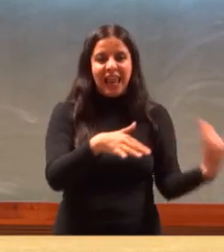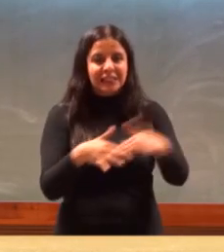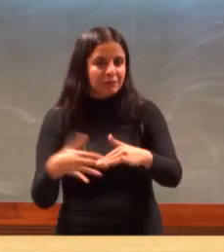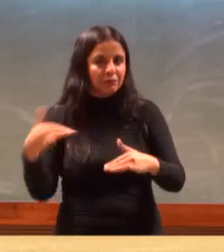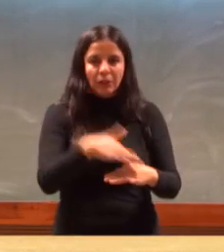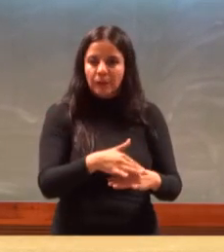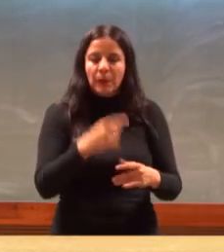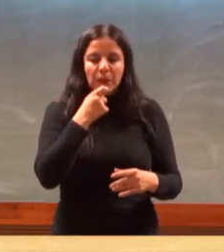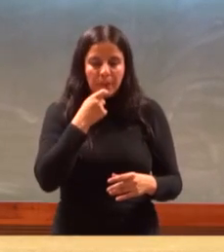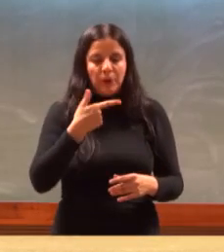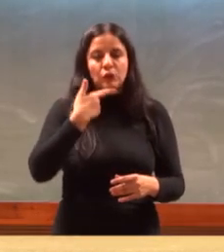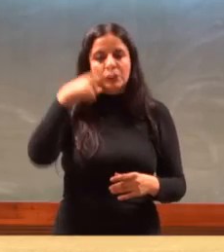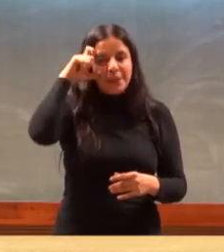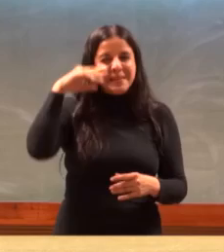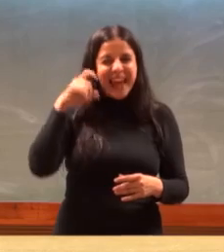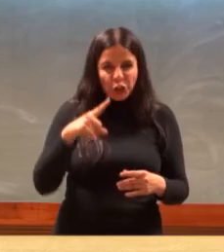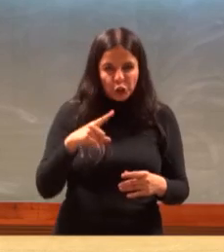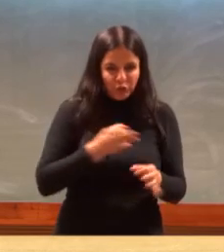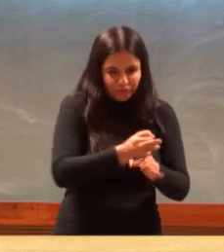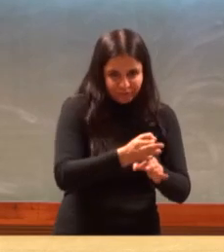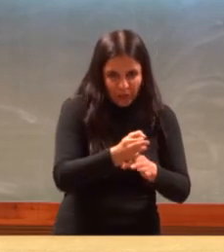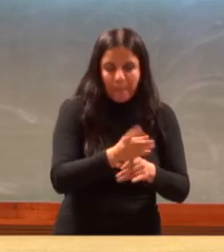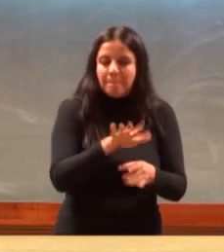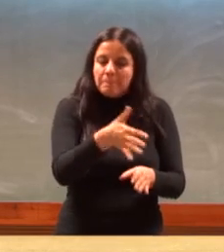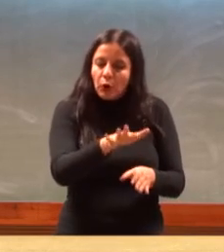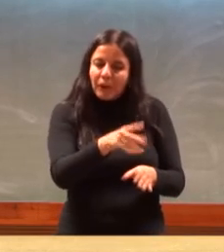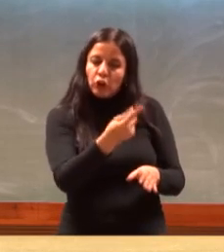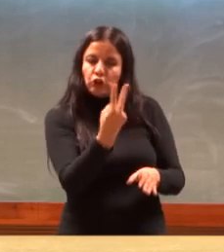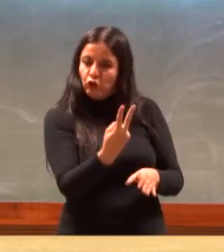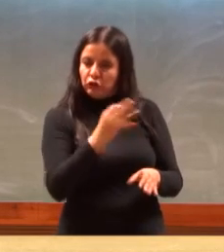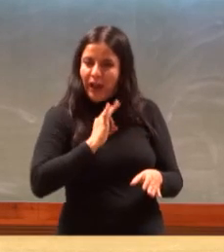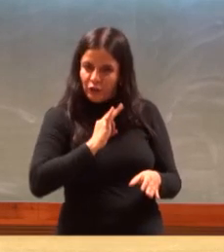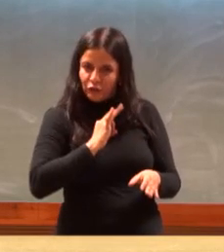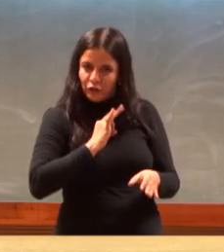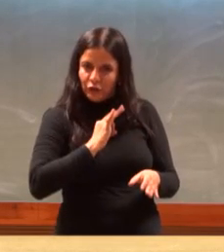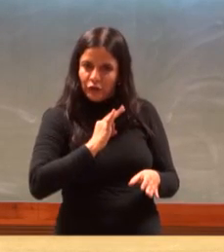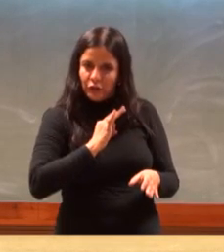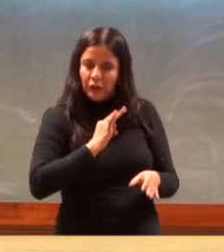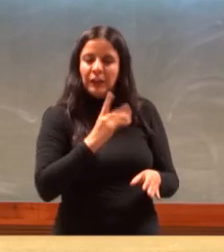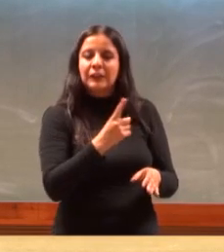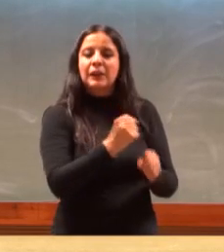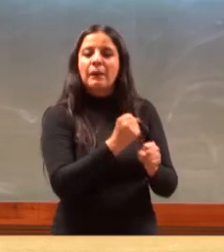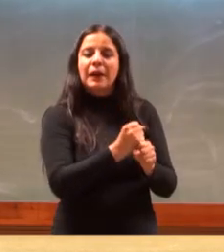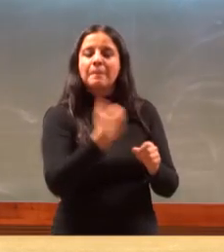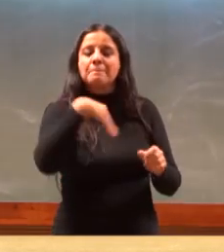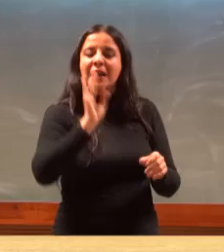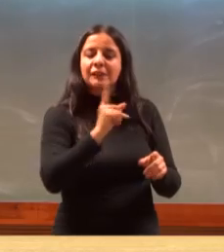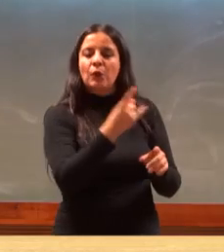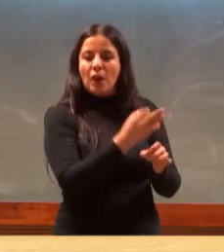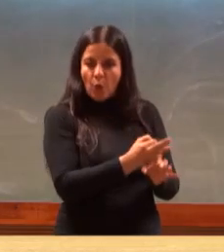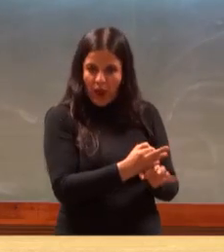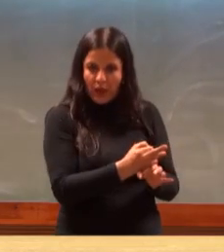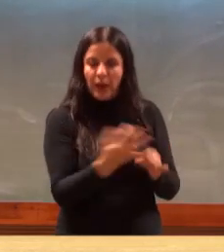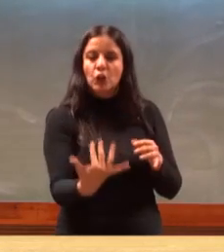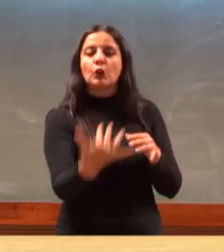seminarios que tienen que tener una trayectoria de por lo menos 2 años ser transversales a más de una escuela e incorporar